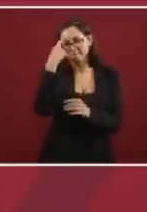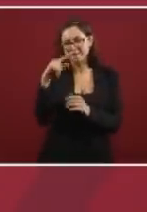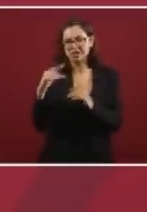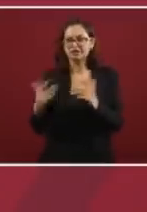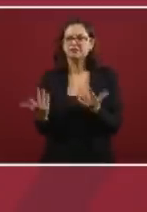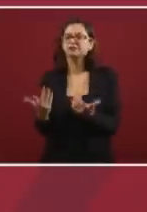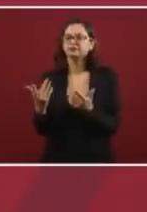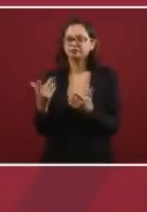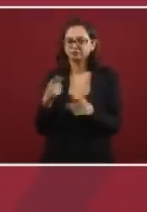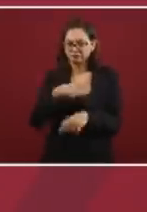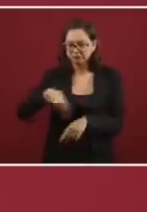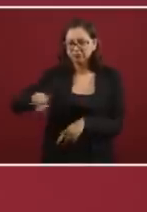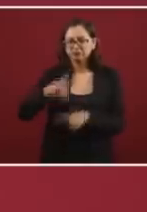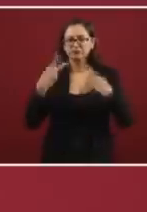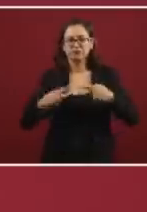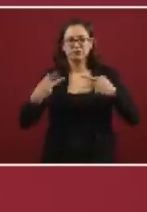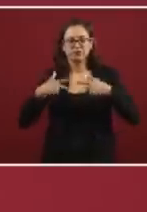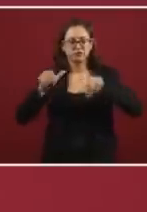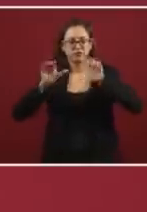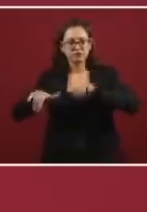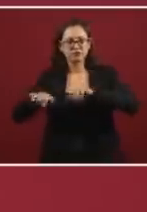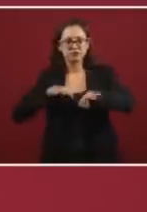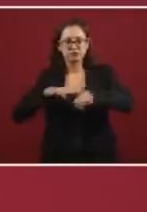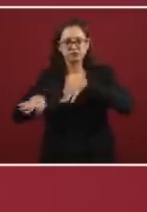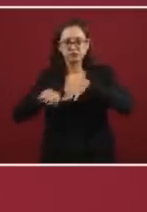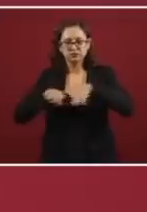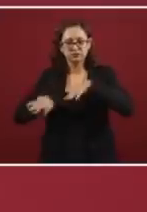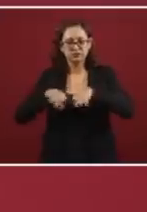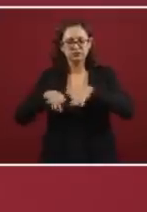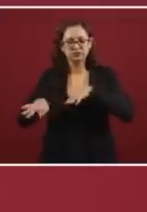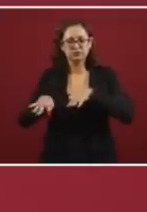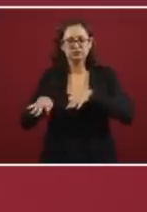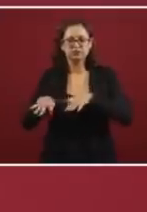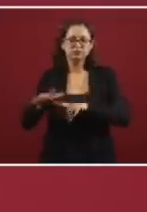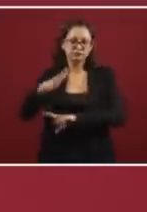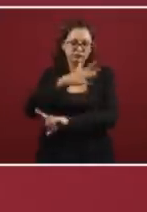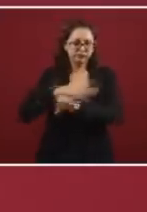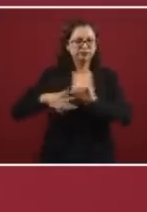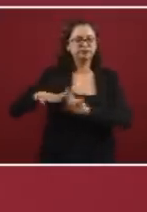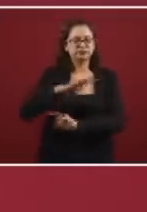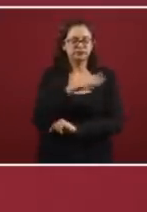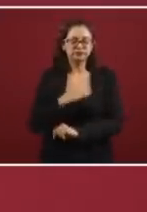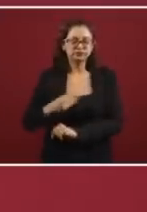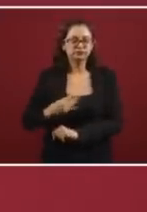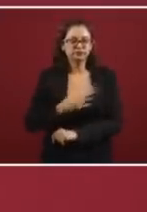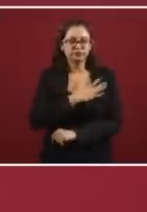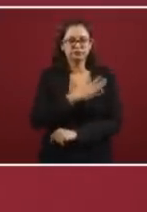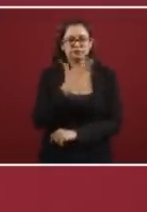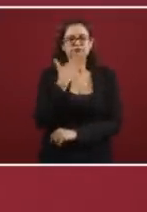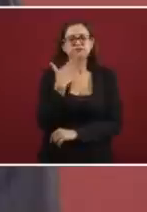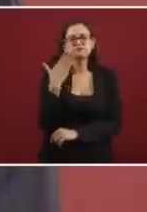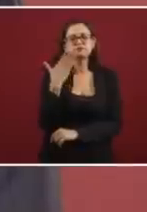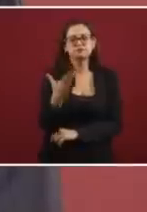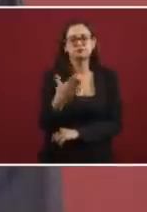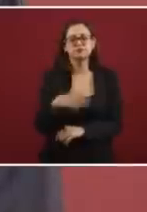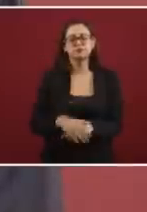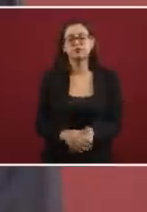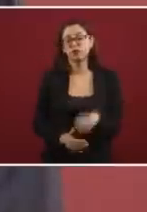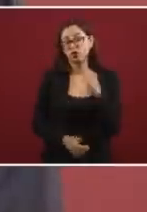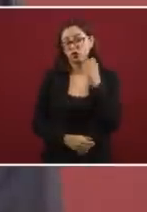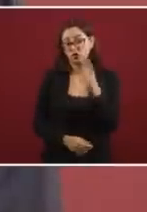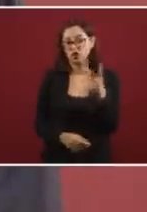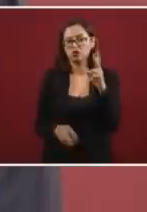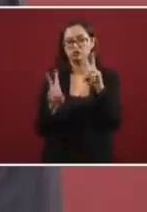empleo halla bienestar y dos temas